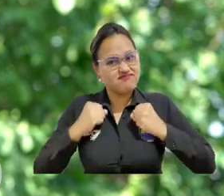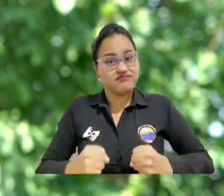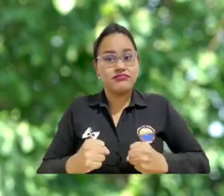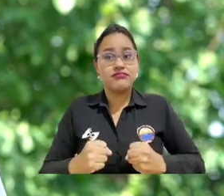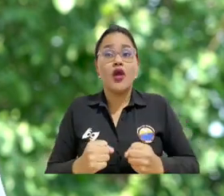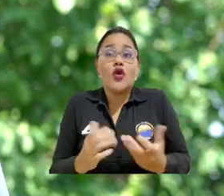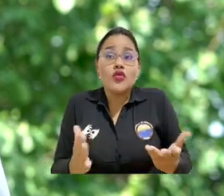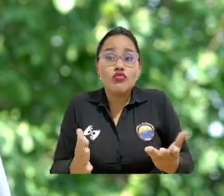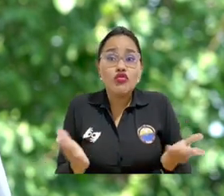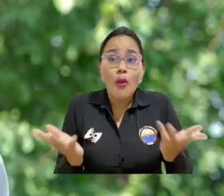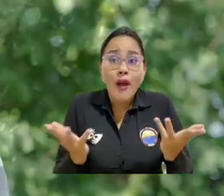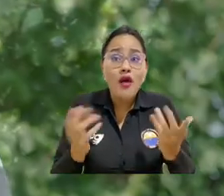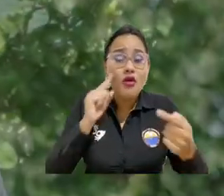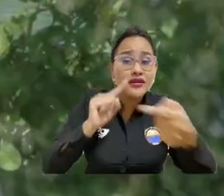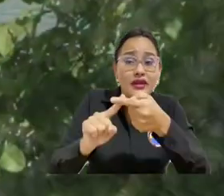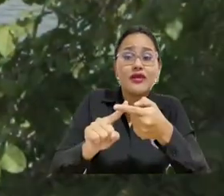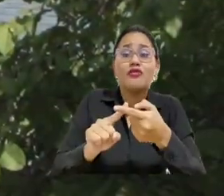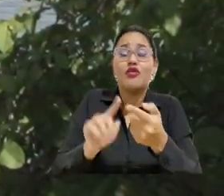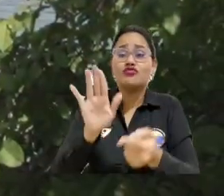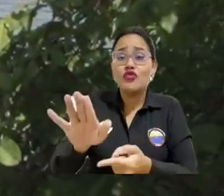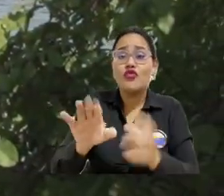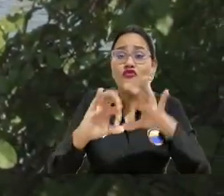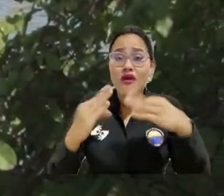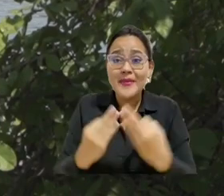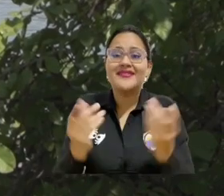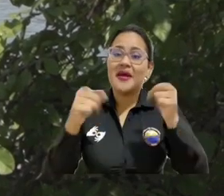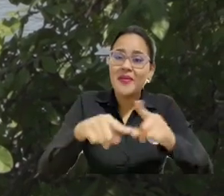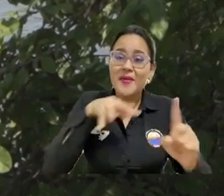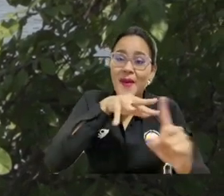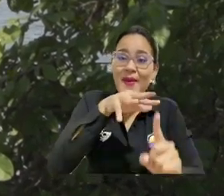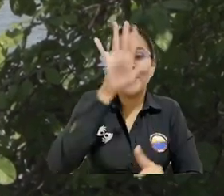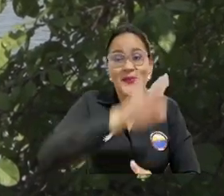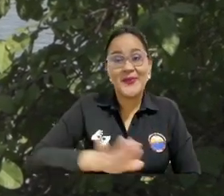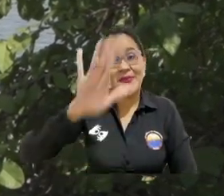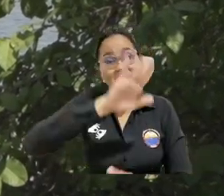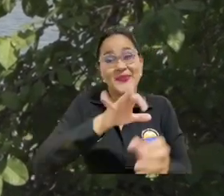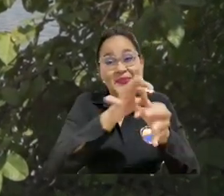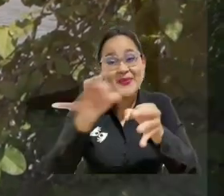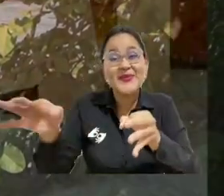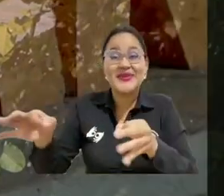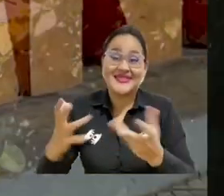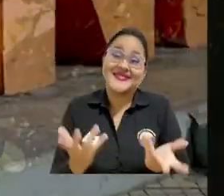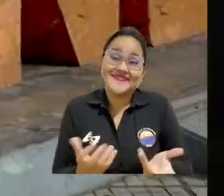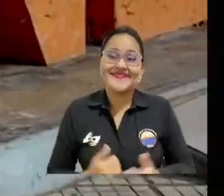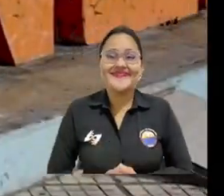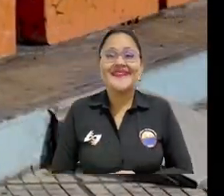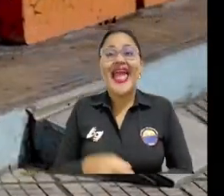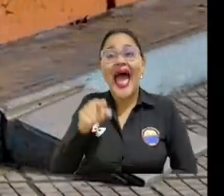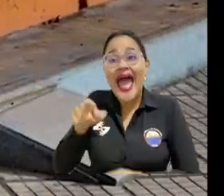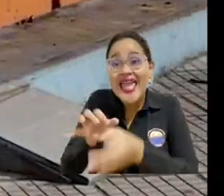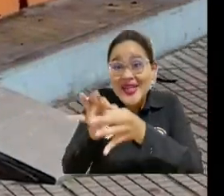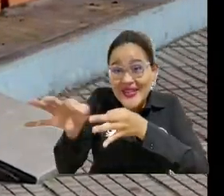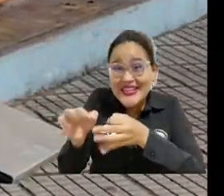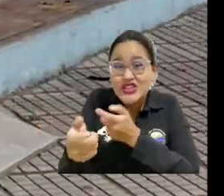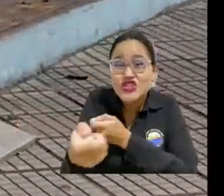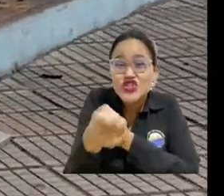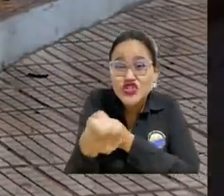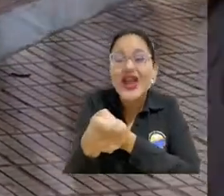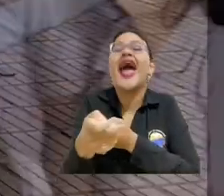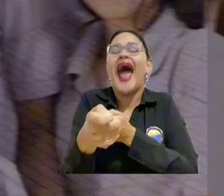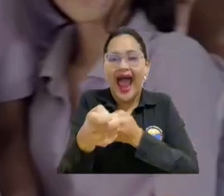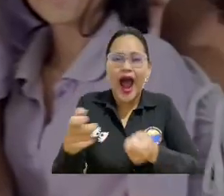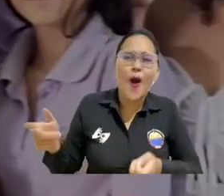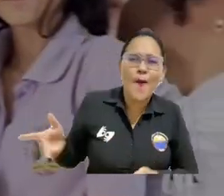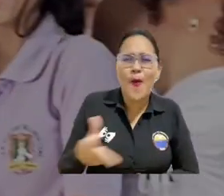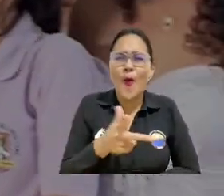solamente útil para ellos, para su familia, sino útil para el municipio. Ahí, muy cerca en el vecino municipio de